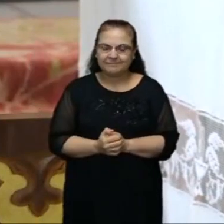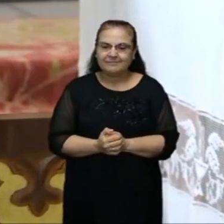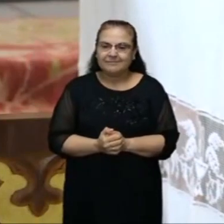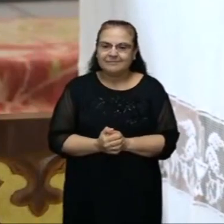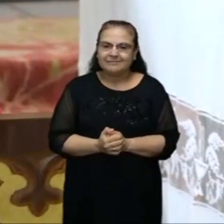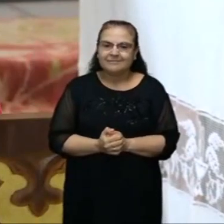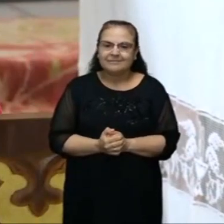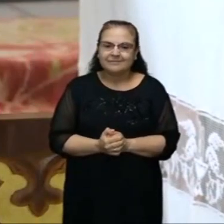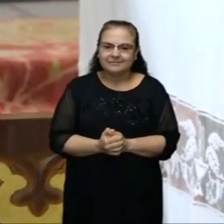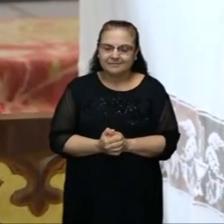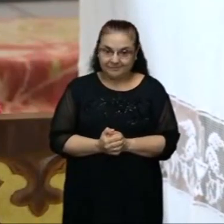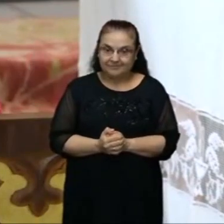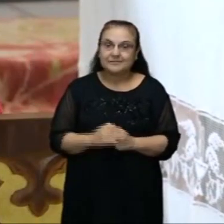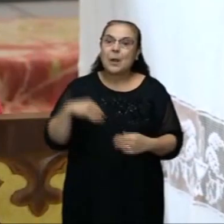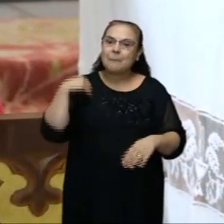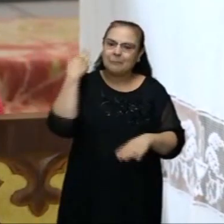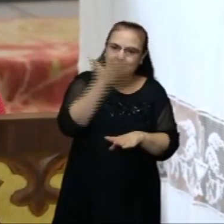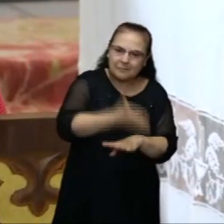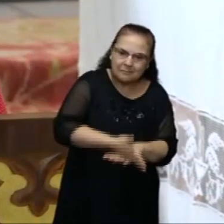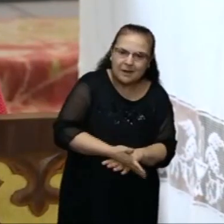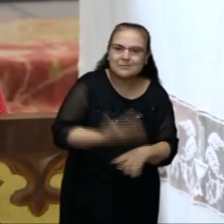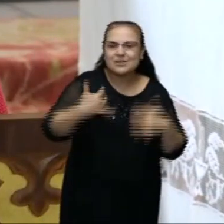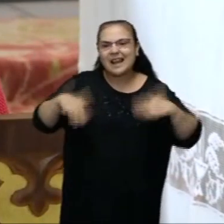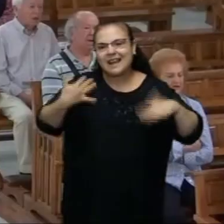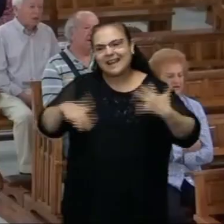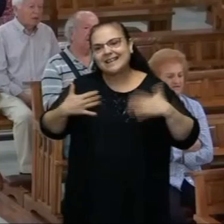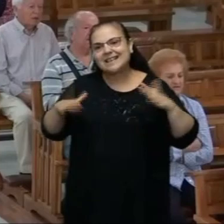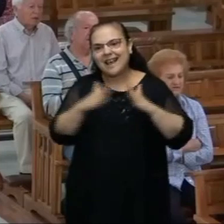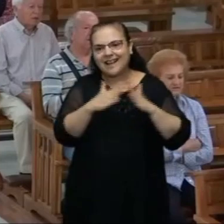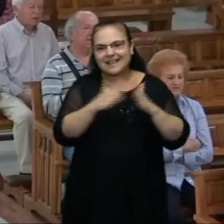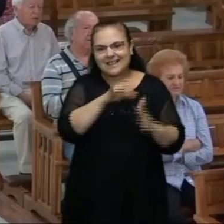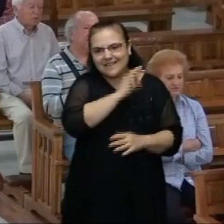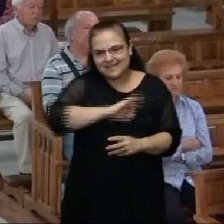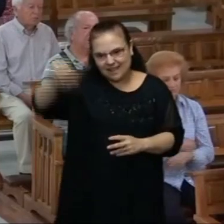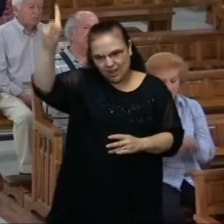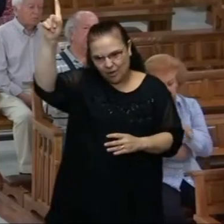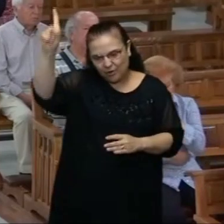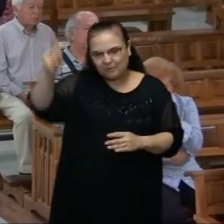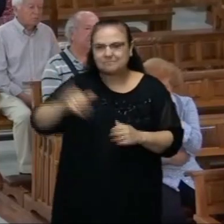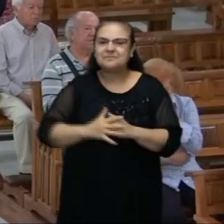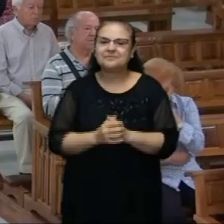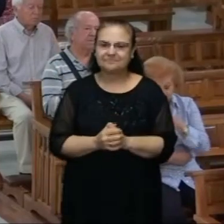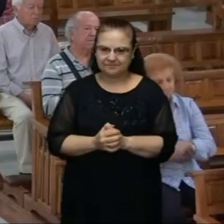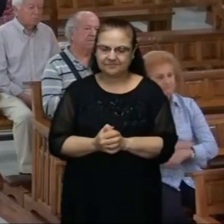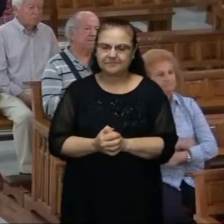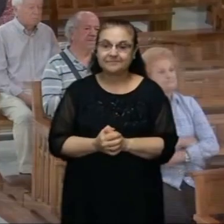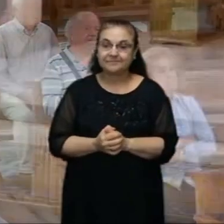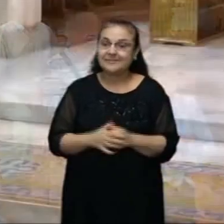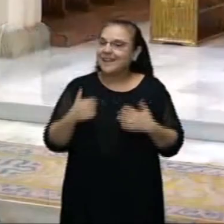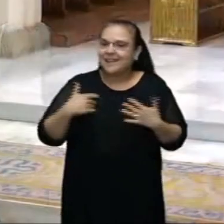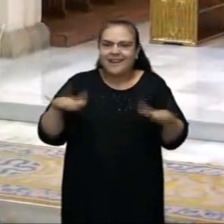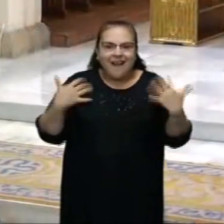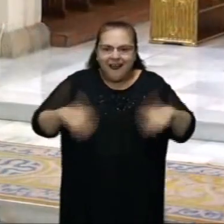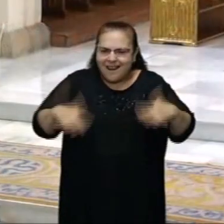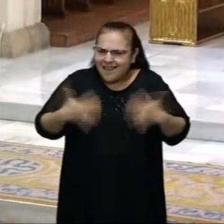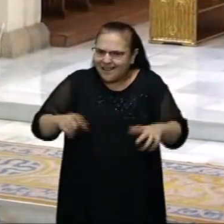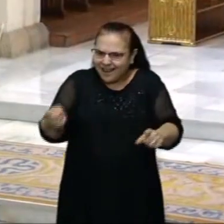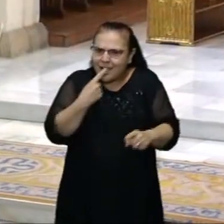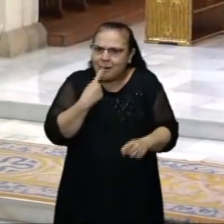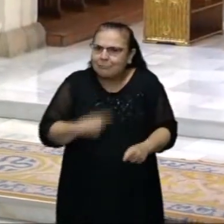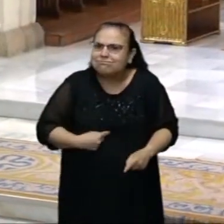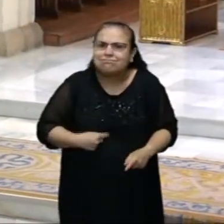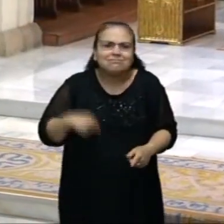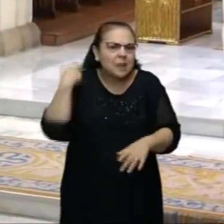Vamos alegres a la casa del Señor. Vamos alegres a la casa del Señor. Qué alegría cuando me